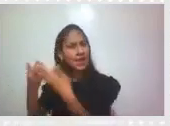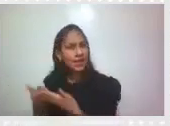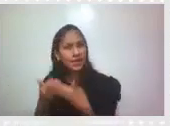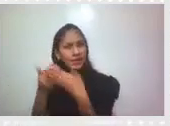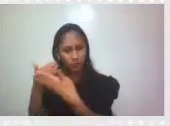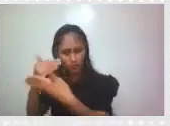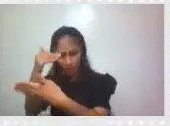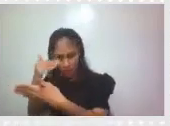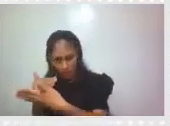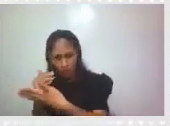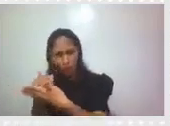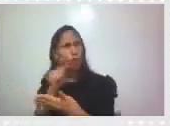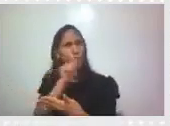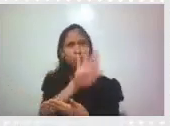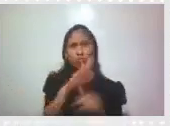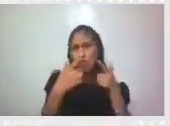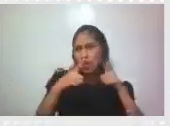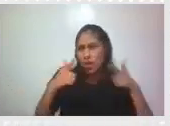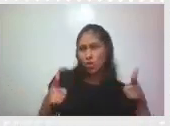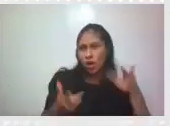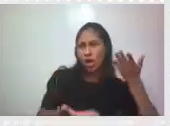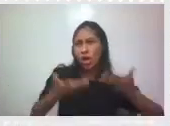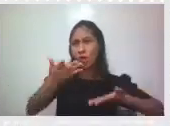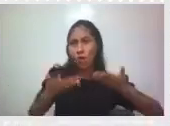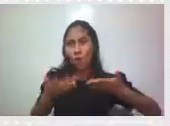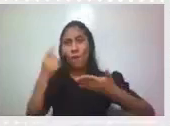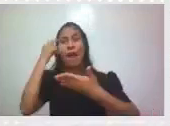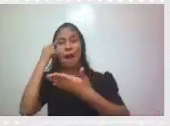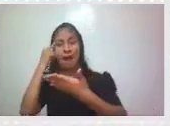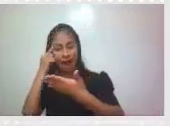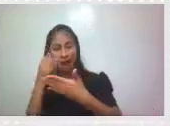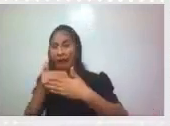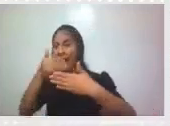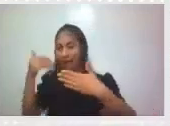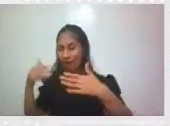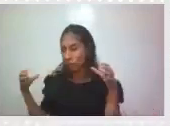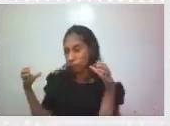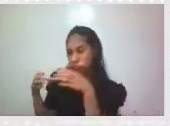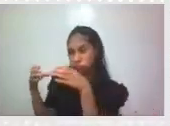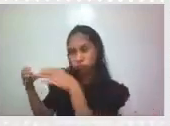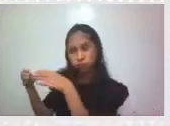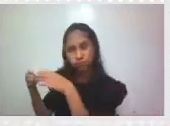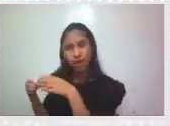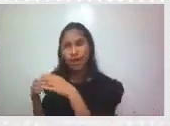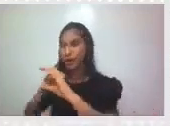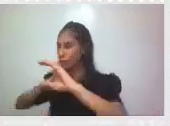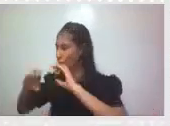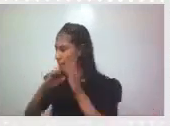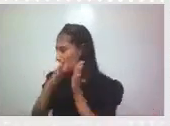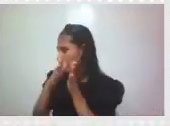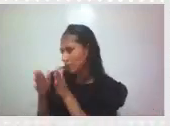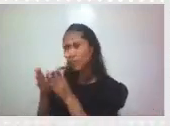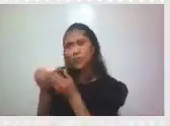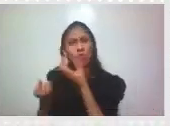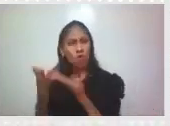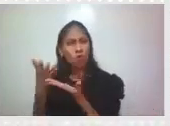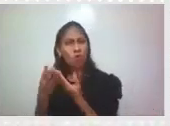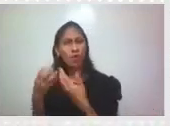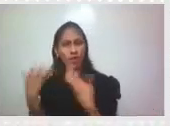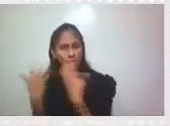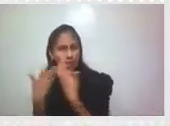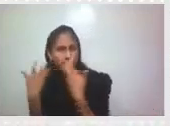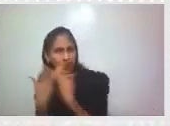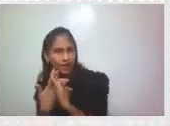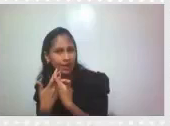presentaciones, en cuidar el lenguaje, la imagen, sino que tenemos ensayos internos para poder llegar con una metodología